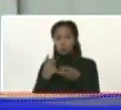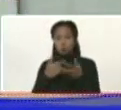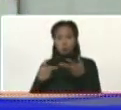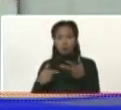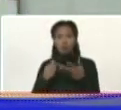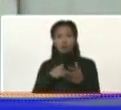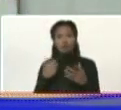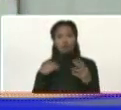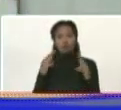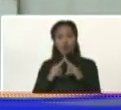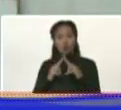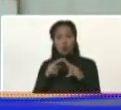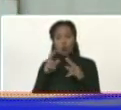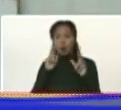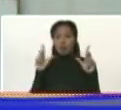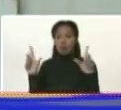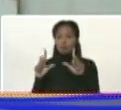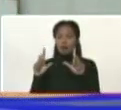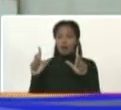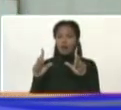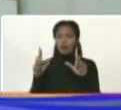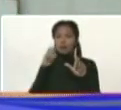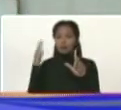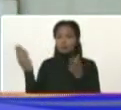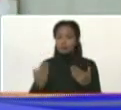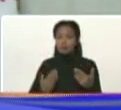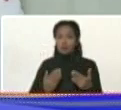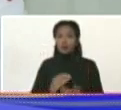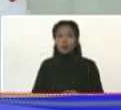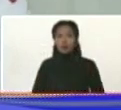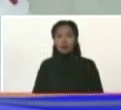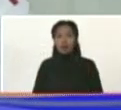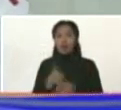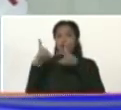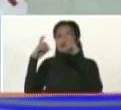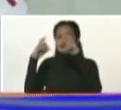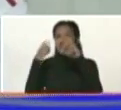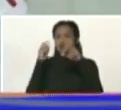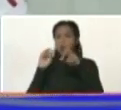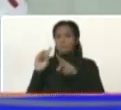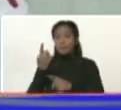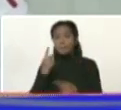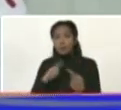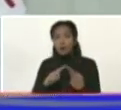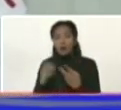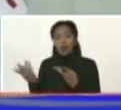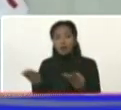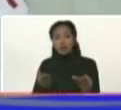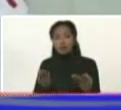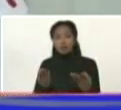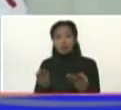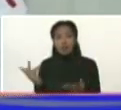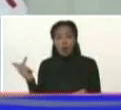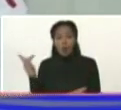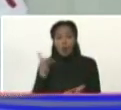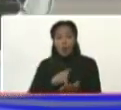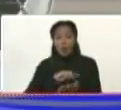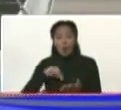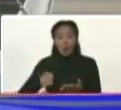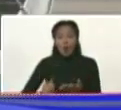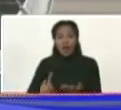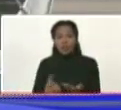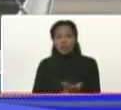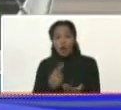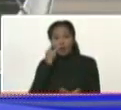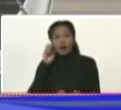sé si tenemos las imágenes de la llegada. Estaba siguiendo en primer lugar la llegada de nuestro